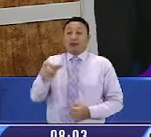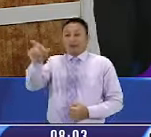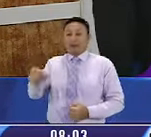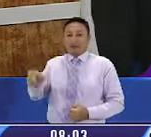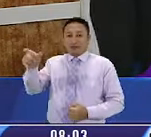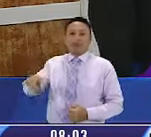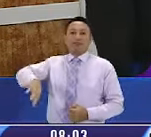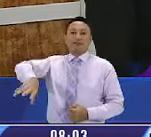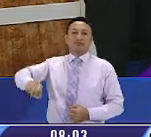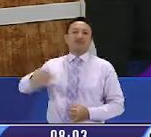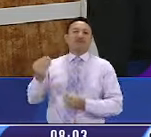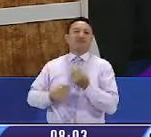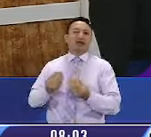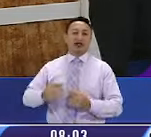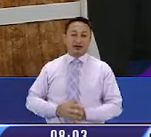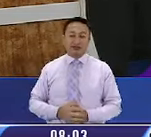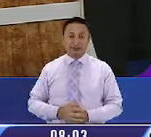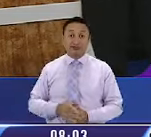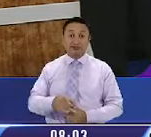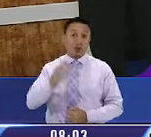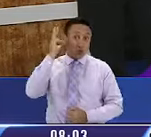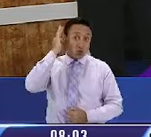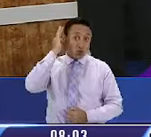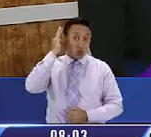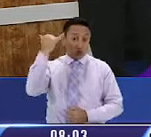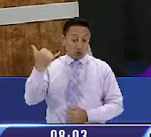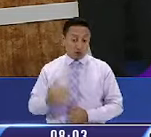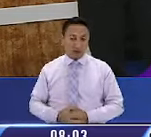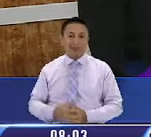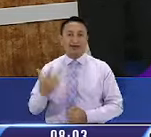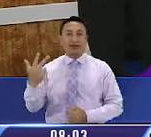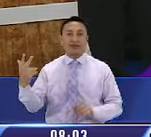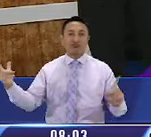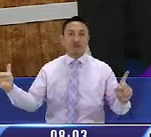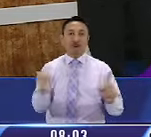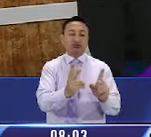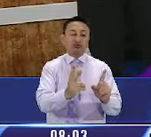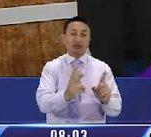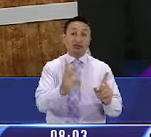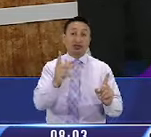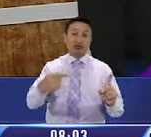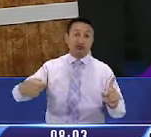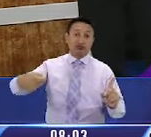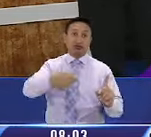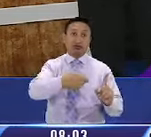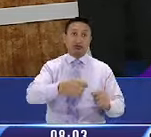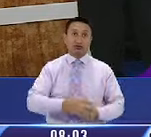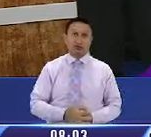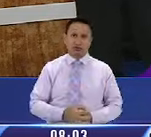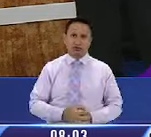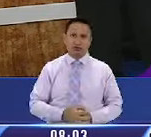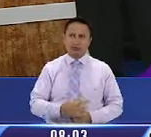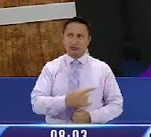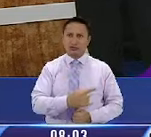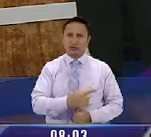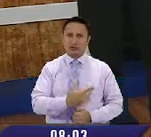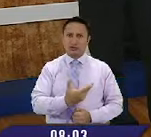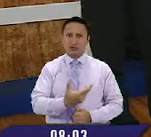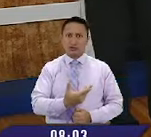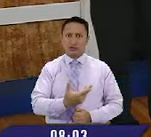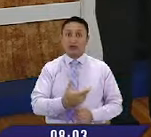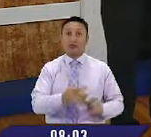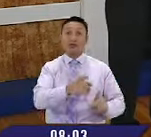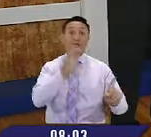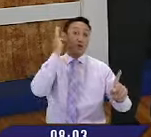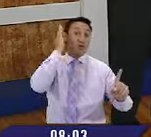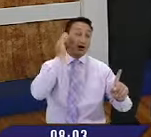Bueno, nuevamente la inseguridad, una mujer esta vez fue víctima de tres antisociales con cuchillos. ¡Qué horror esto! ¿Eh? La